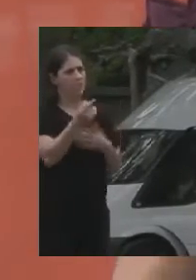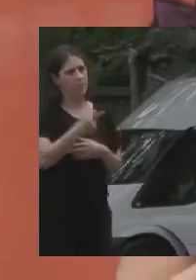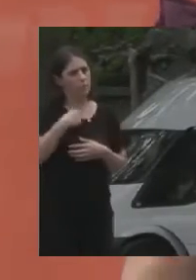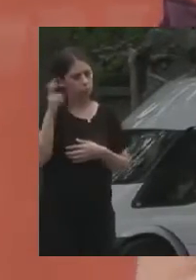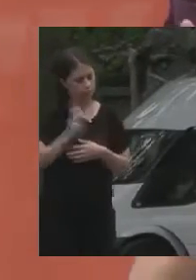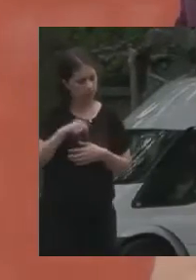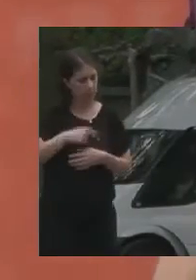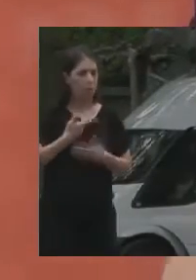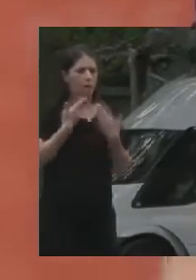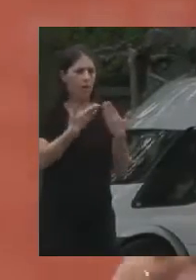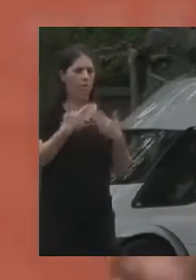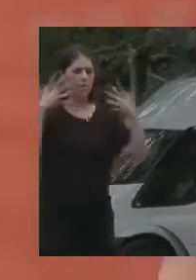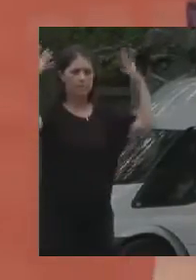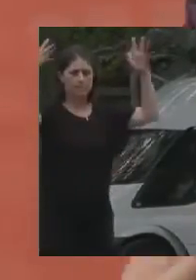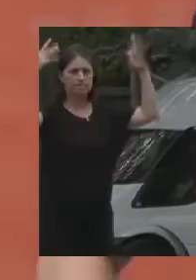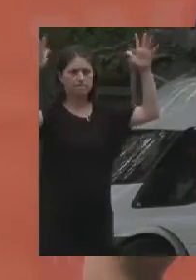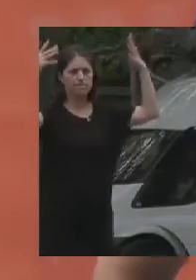estar aquí con vos.